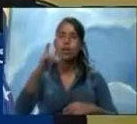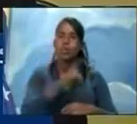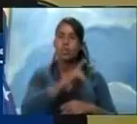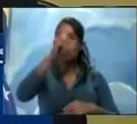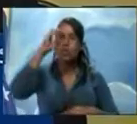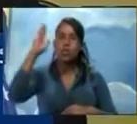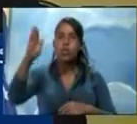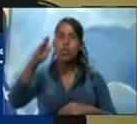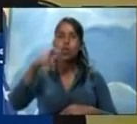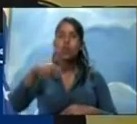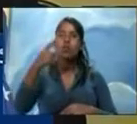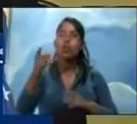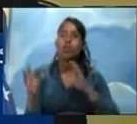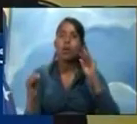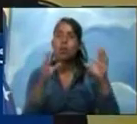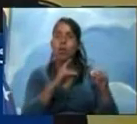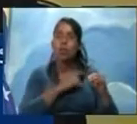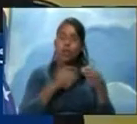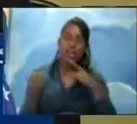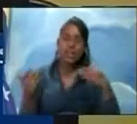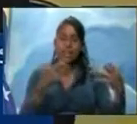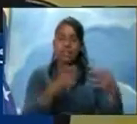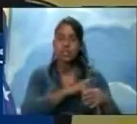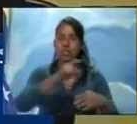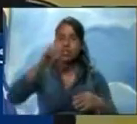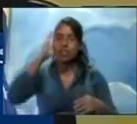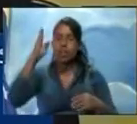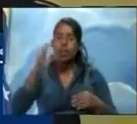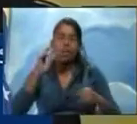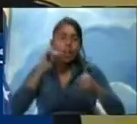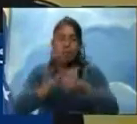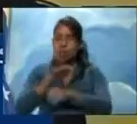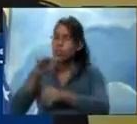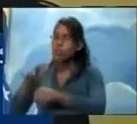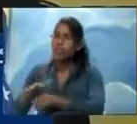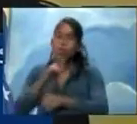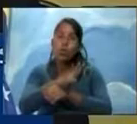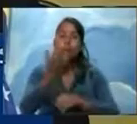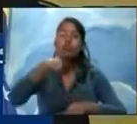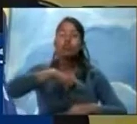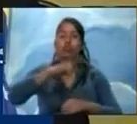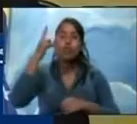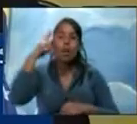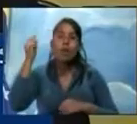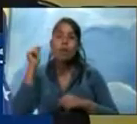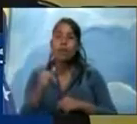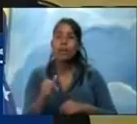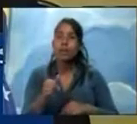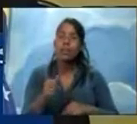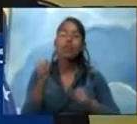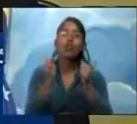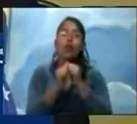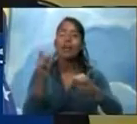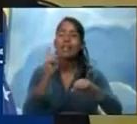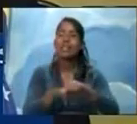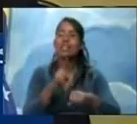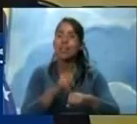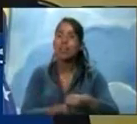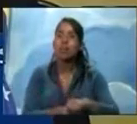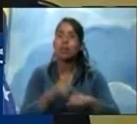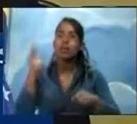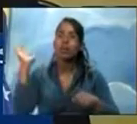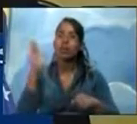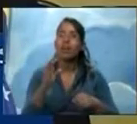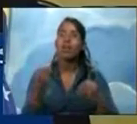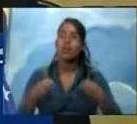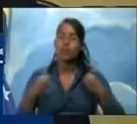de Dios. Y cuando hablamos del ejército de Dios y a multitudes, nosotros sabemos que esto es con los tiempos que van a venir en